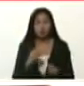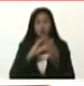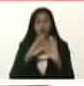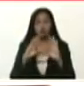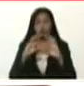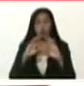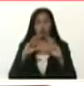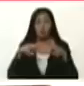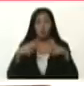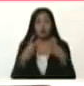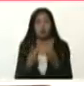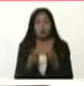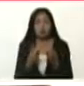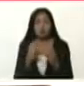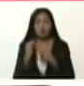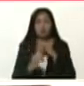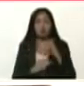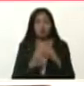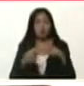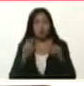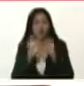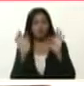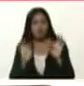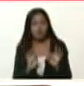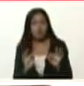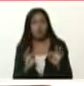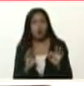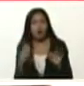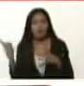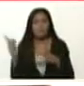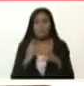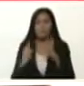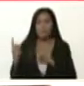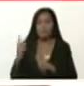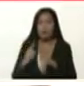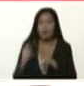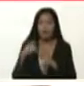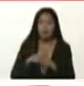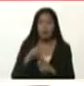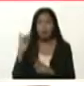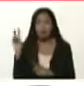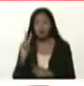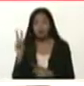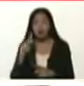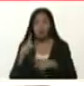la inversión extranjera internacional que ha llegado y está llegando para